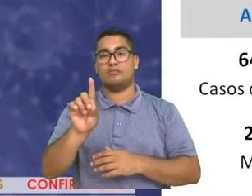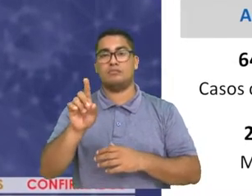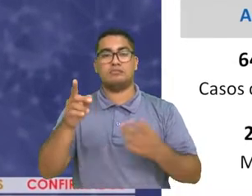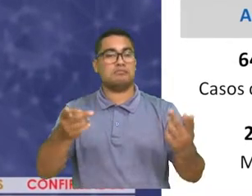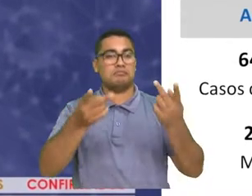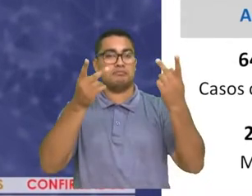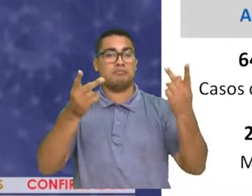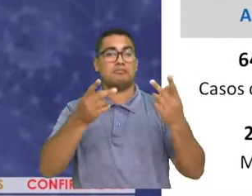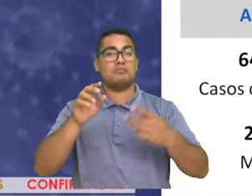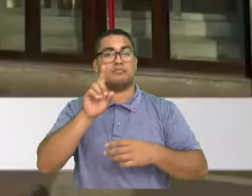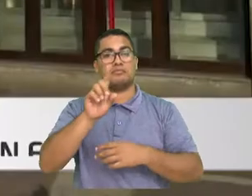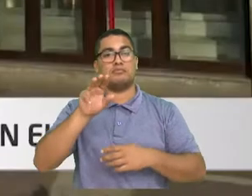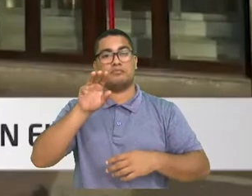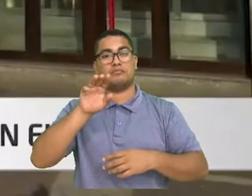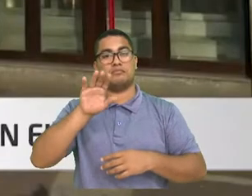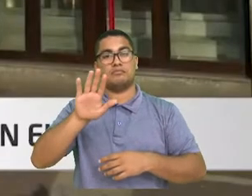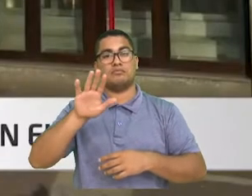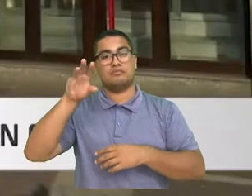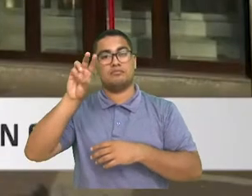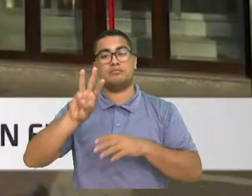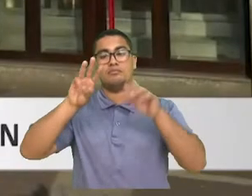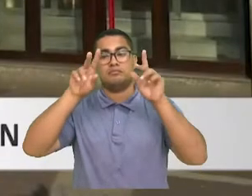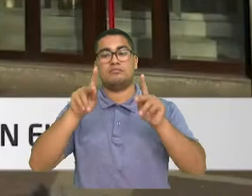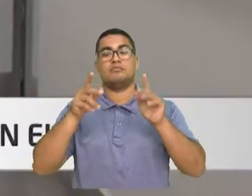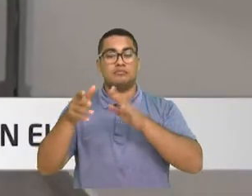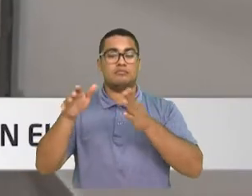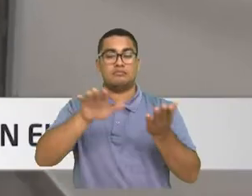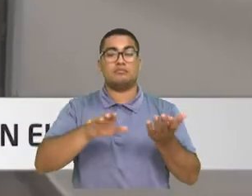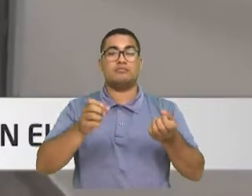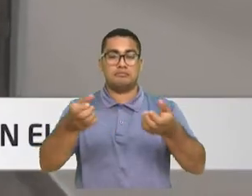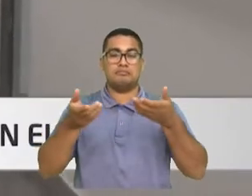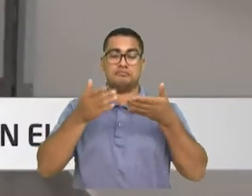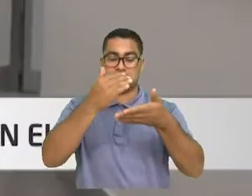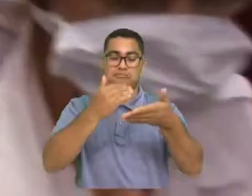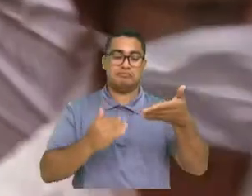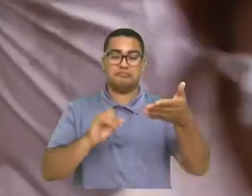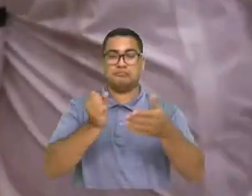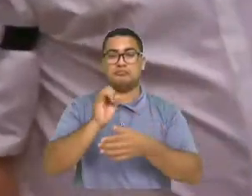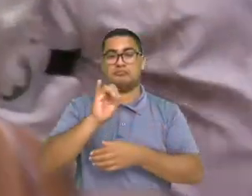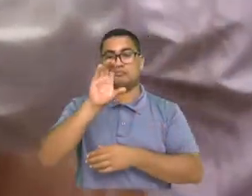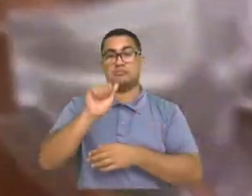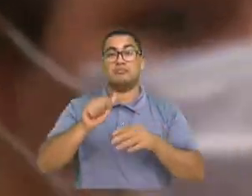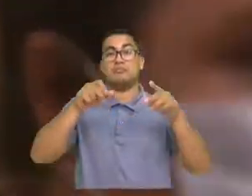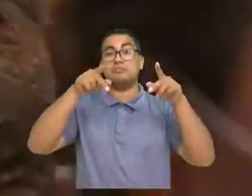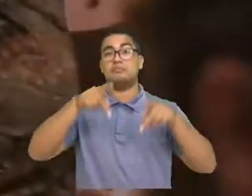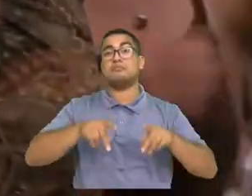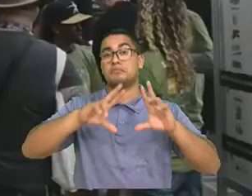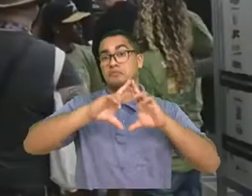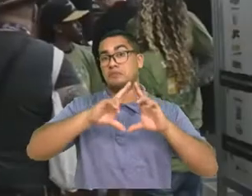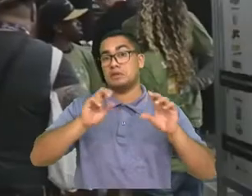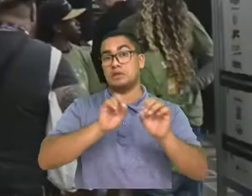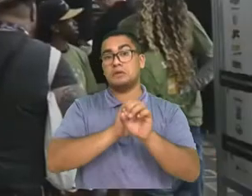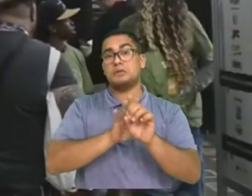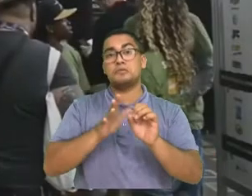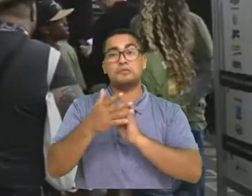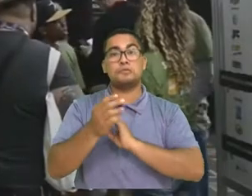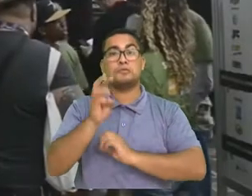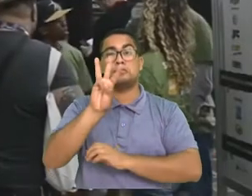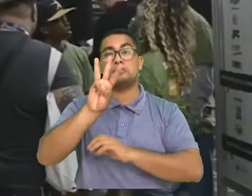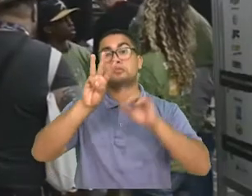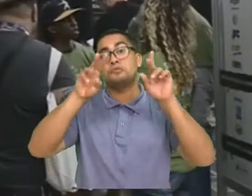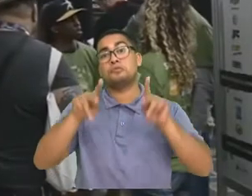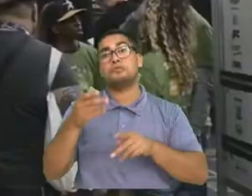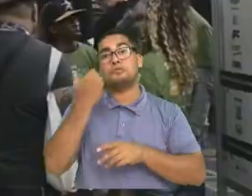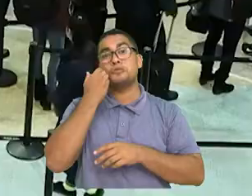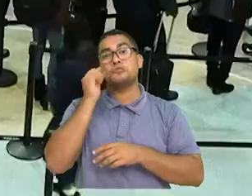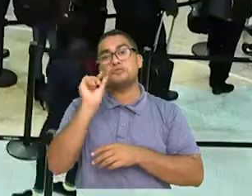183 fallecidos por la pandemia. Según el informe del SICA, Nicaragua es el país con menos casos activos y con menos fallecidos por